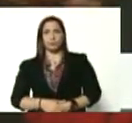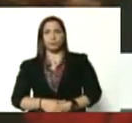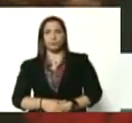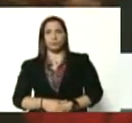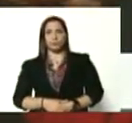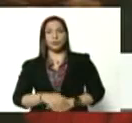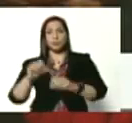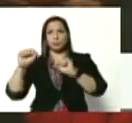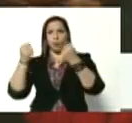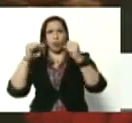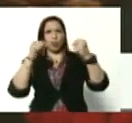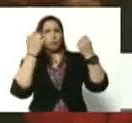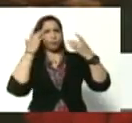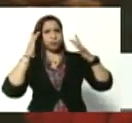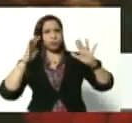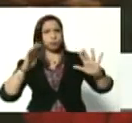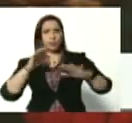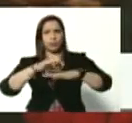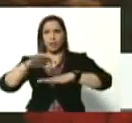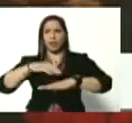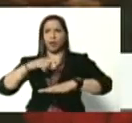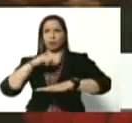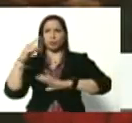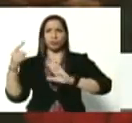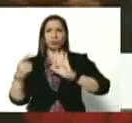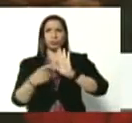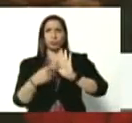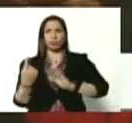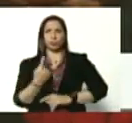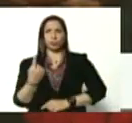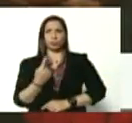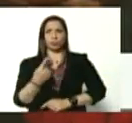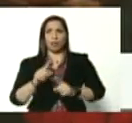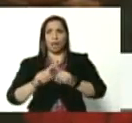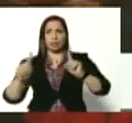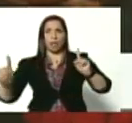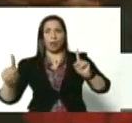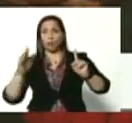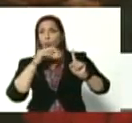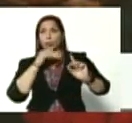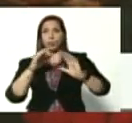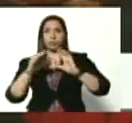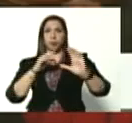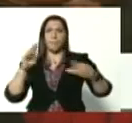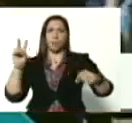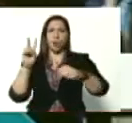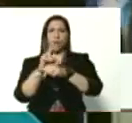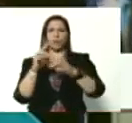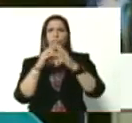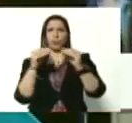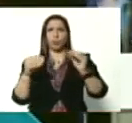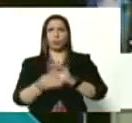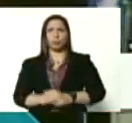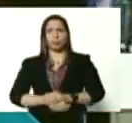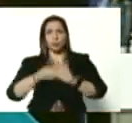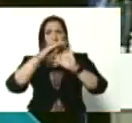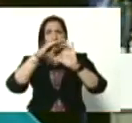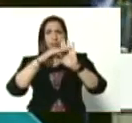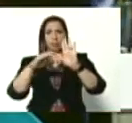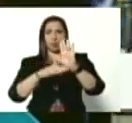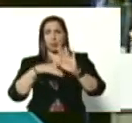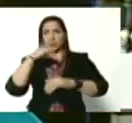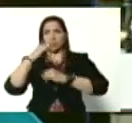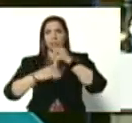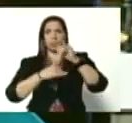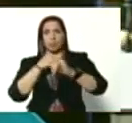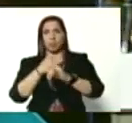el bloqueo ha pretendido dejarnos totalmente aislados e incomunicados violando toda la normativa internacional